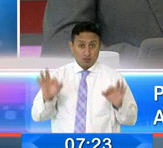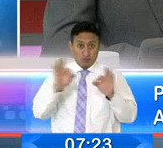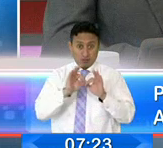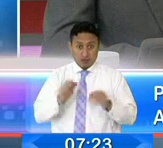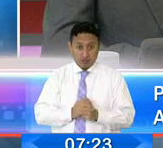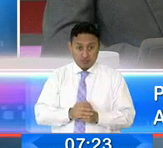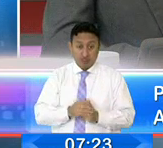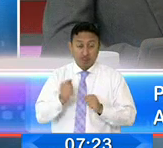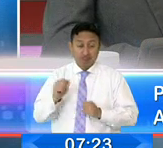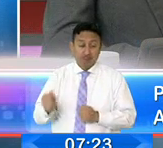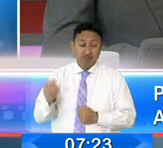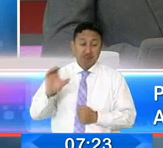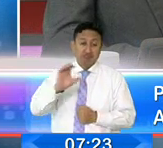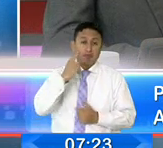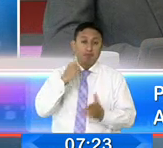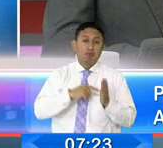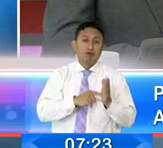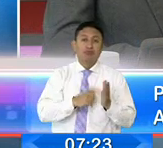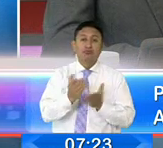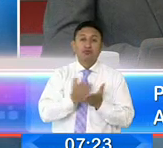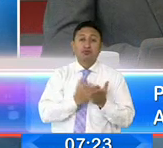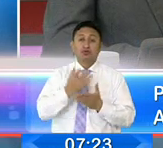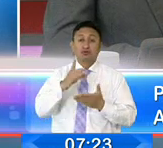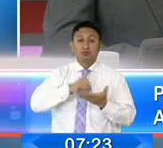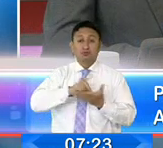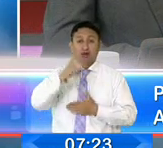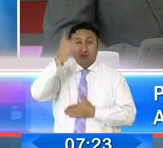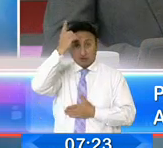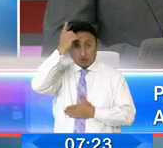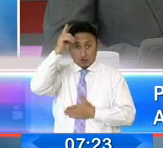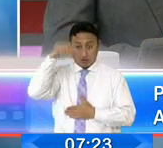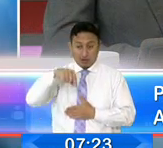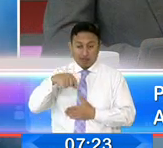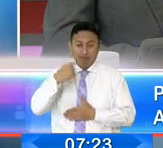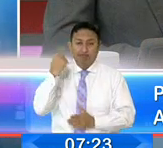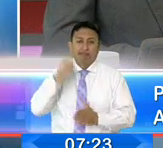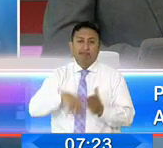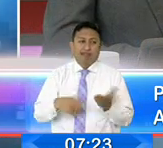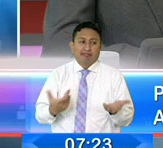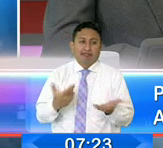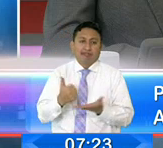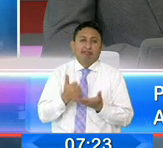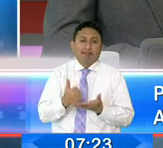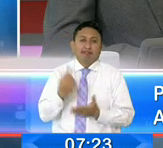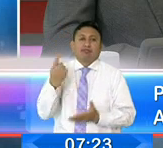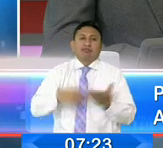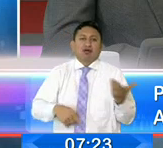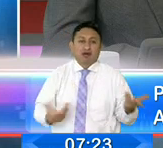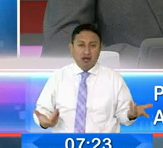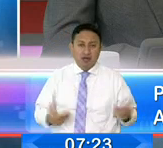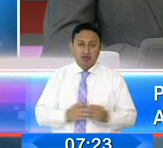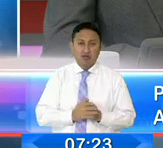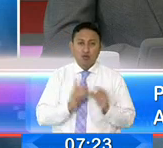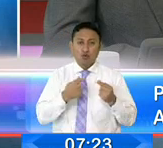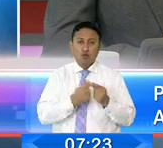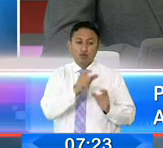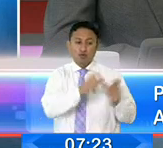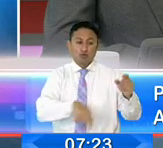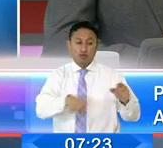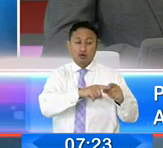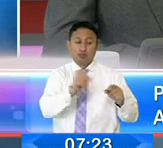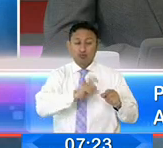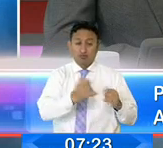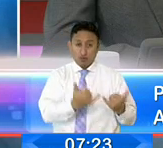si esos recursos van a ir, por ejemplo, al servicio de deuda, poco o nada le estamos haciendo en este momento a las grandes mayorías que